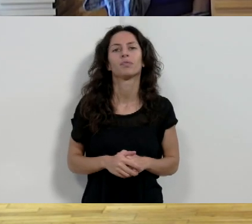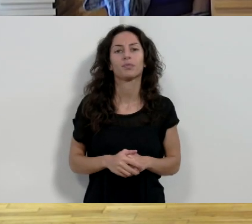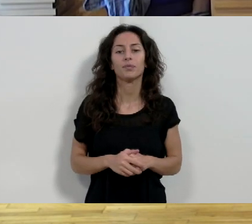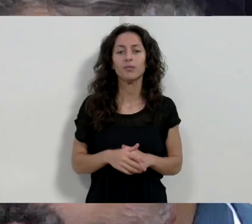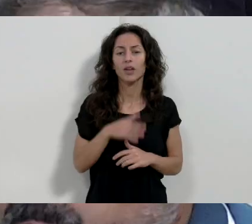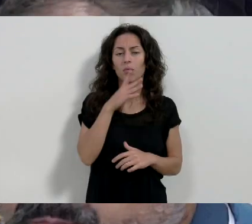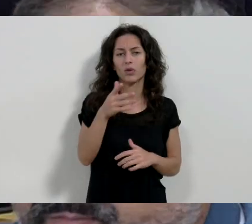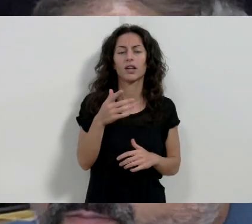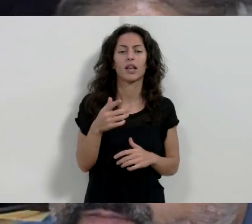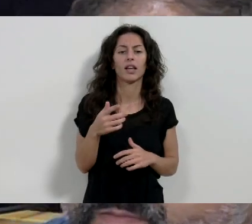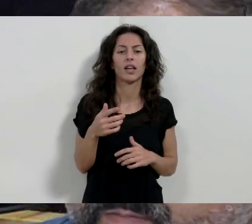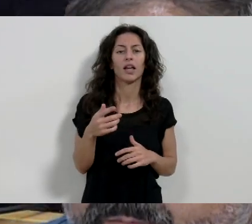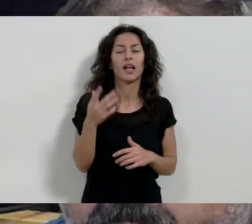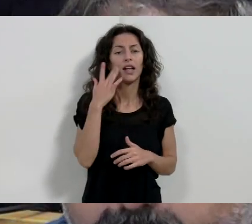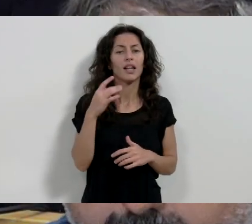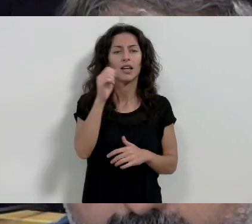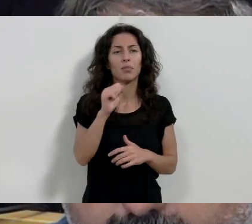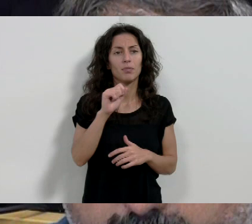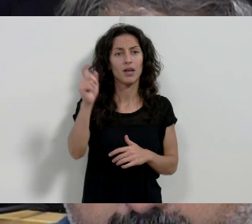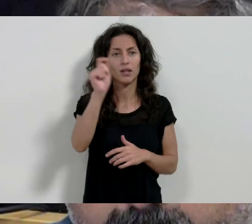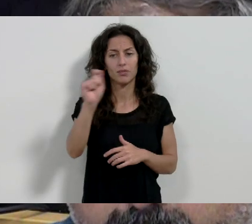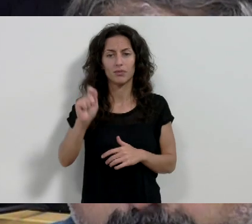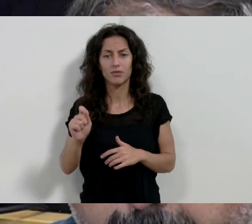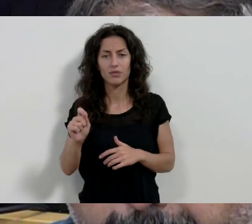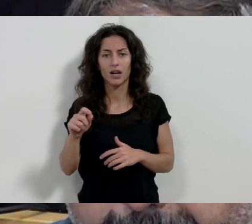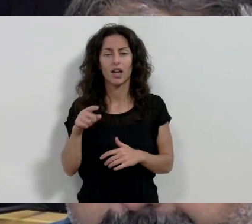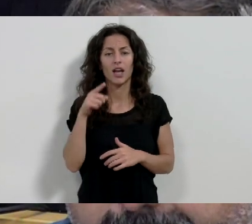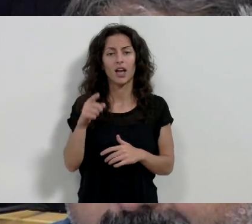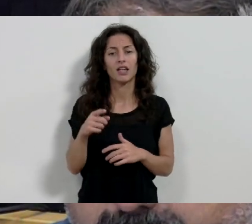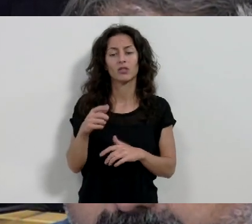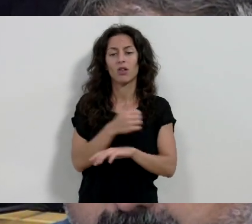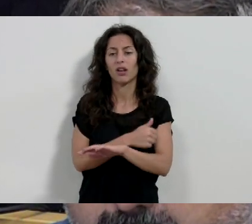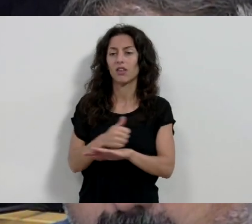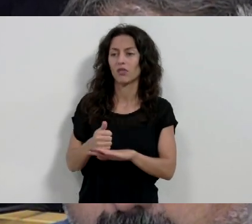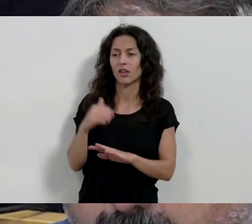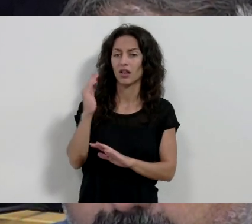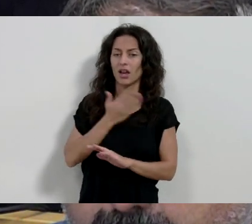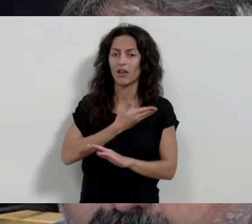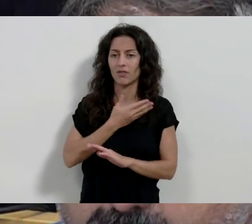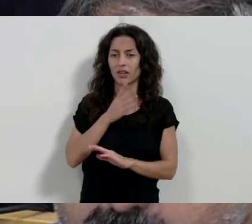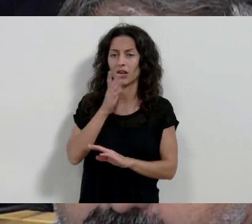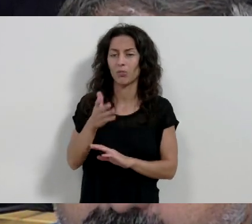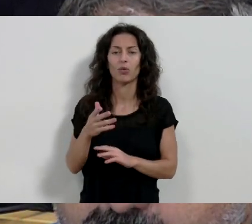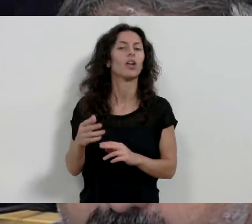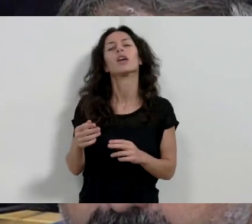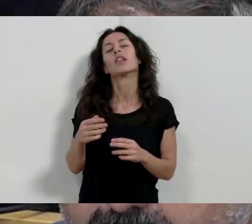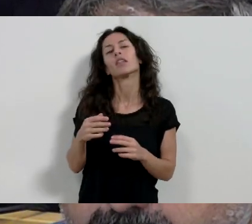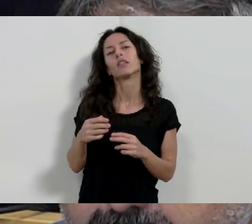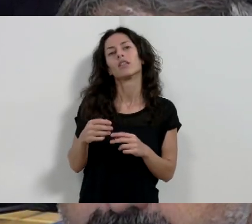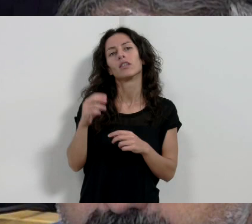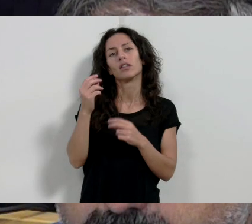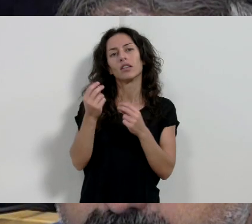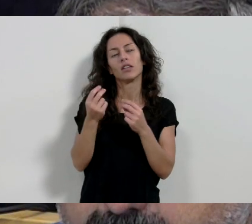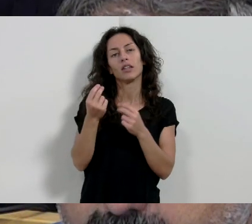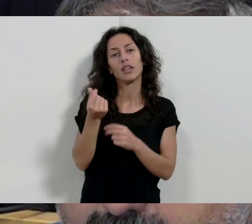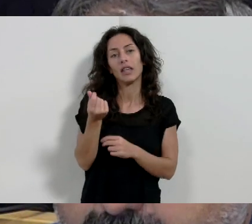Y al final a veces cuando por la vía de la educación no llegamos, pues hay que ir por la vía de la sanción. Se han aumentado